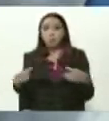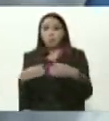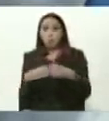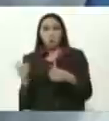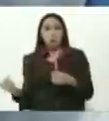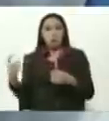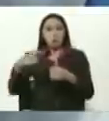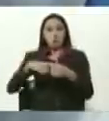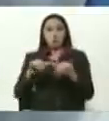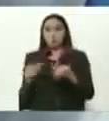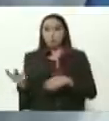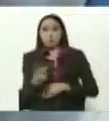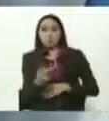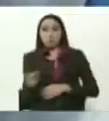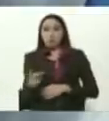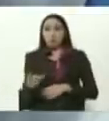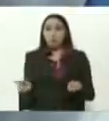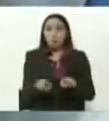organización criminal.